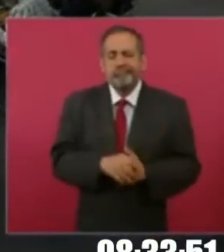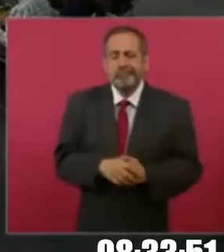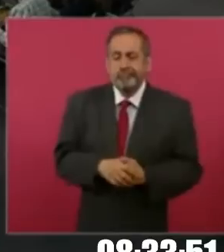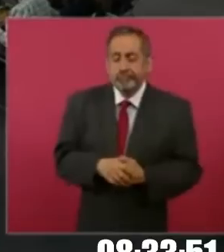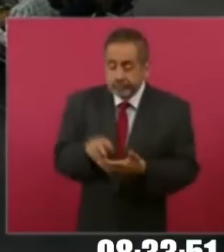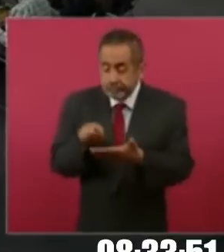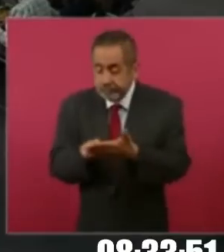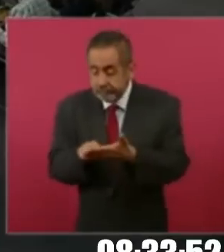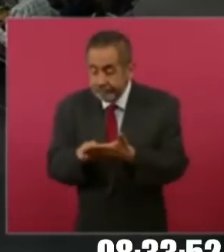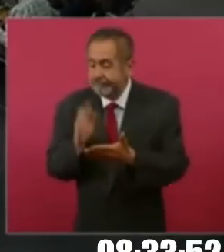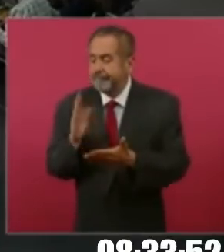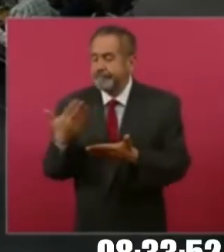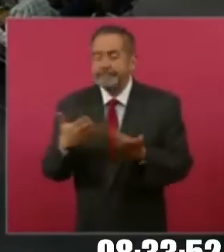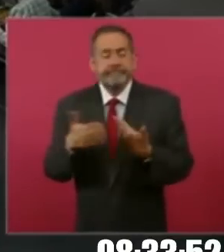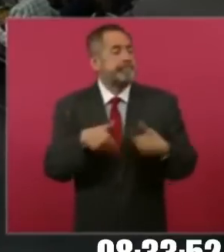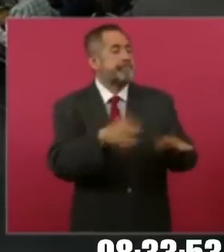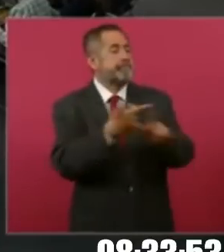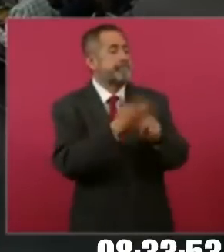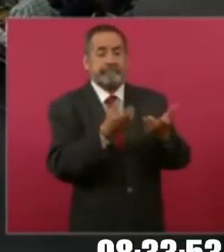vámonos